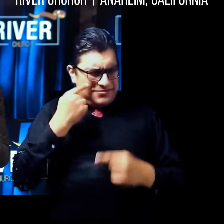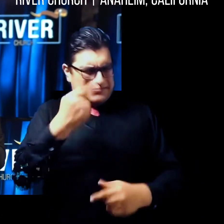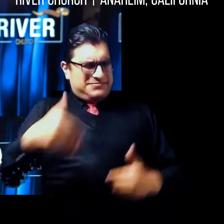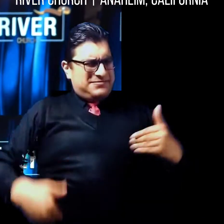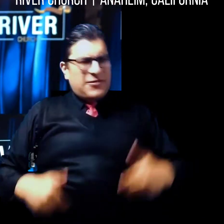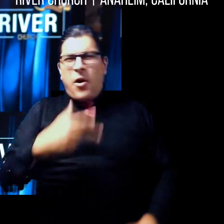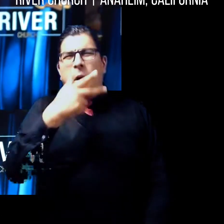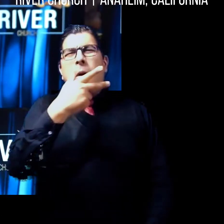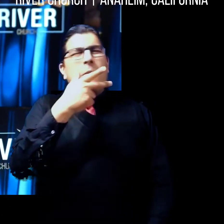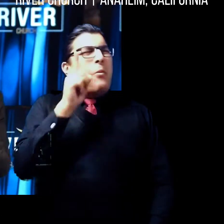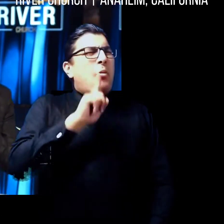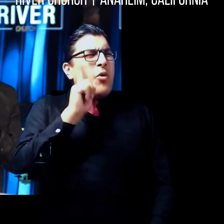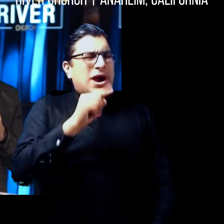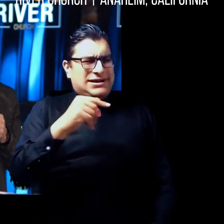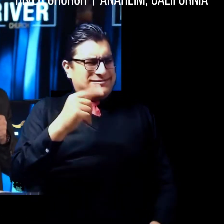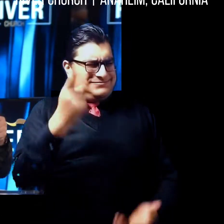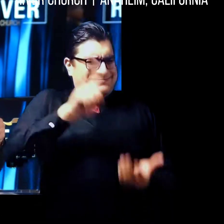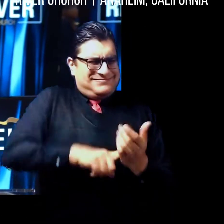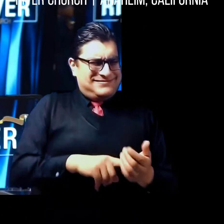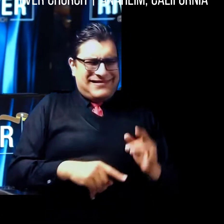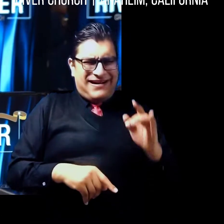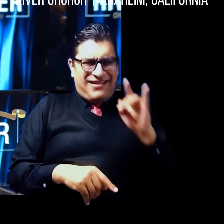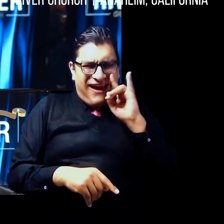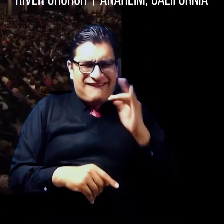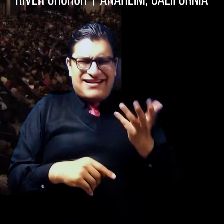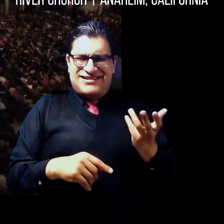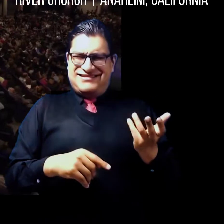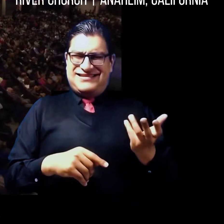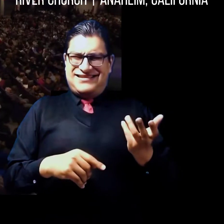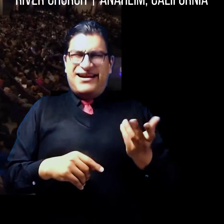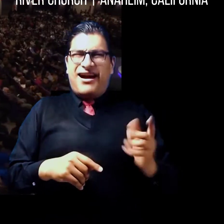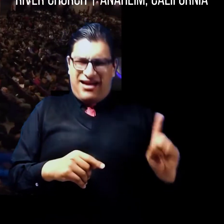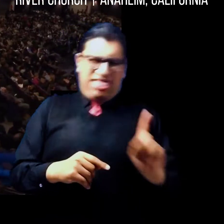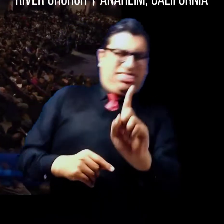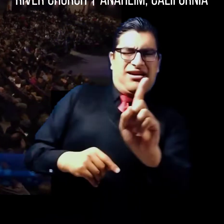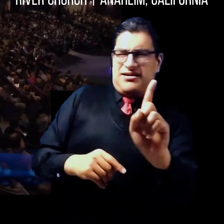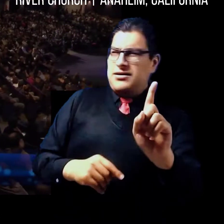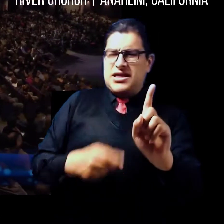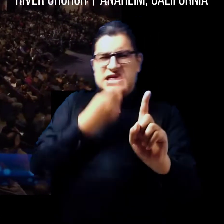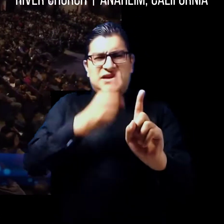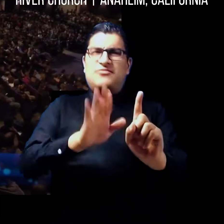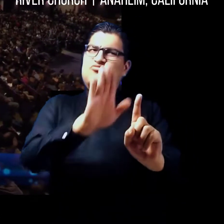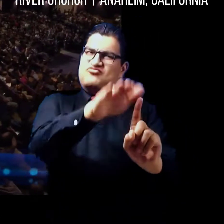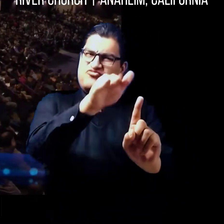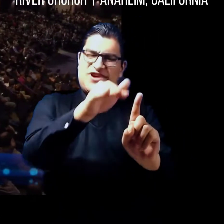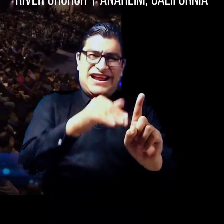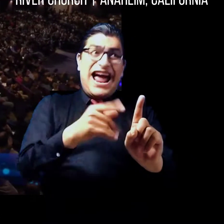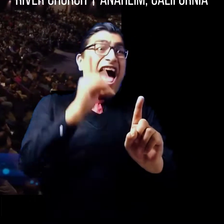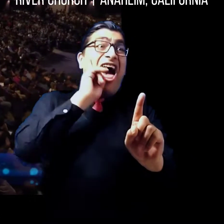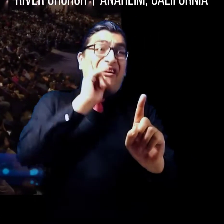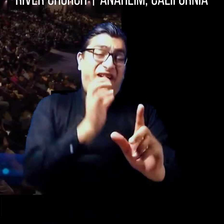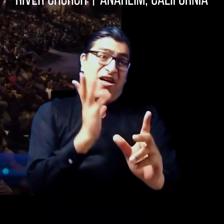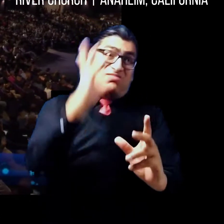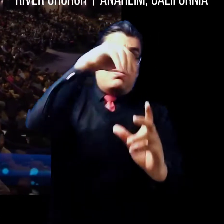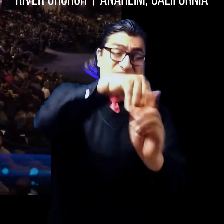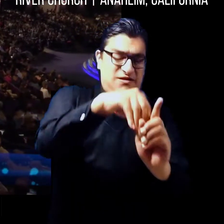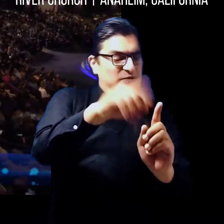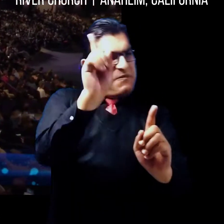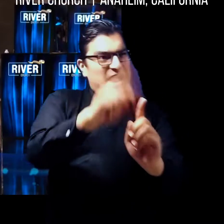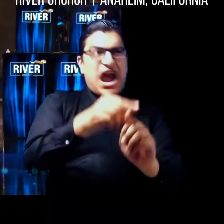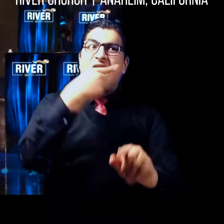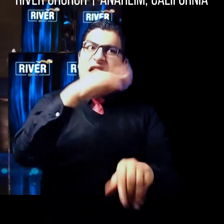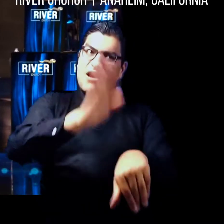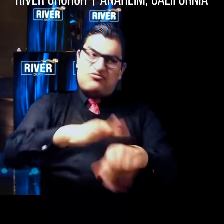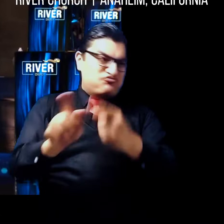dice que tenía un espíritu engañoso fuera delante de ellos. Y dice, ordeno al espíritu que está en ti que salga